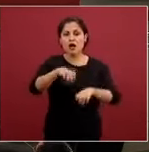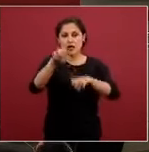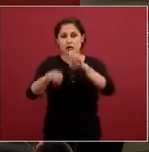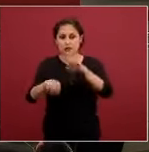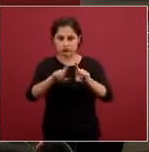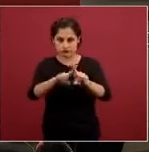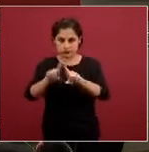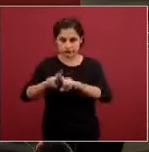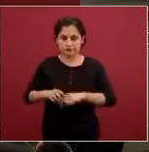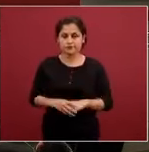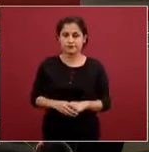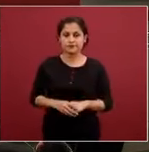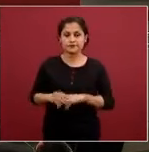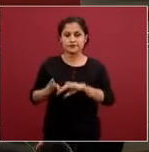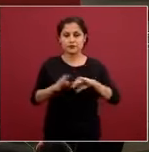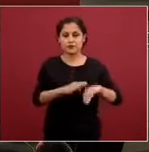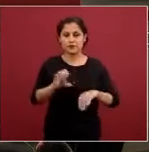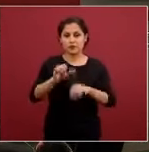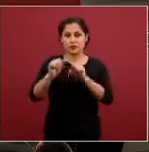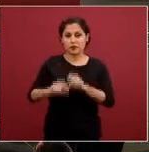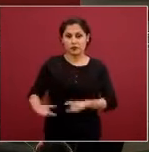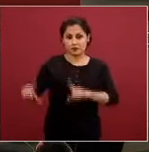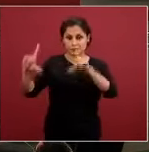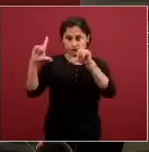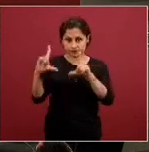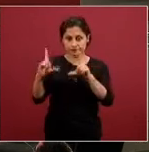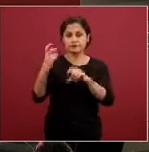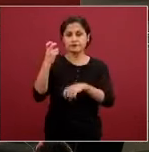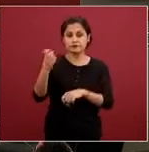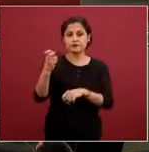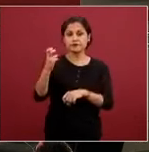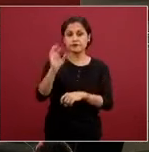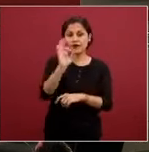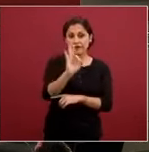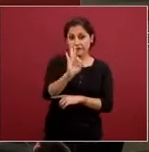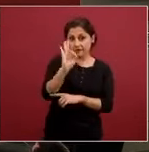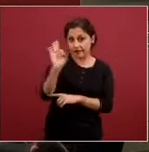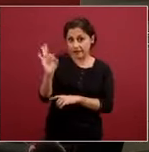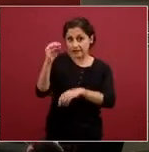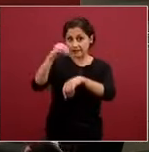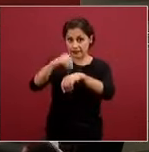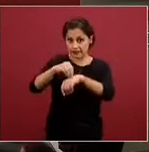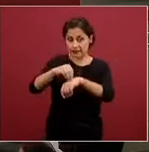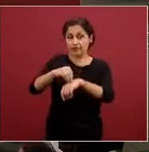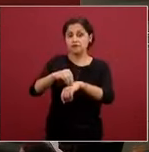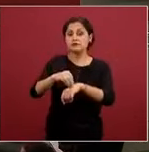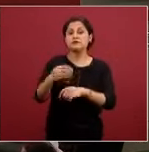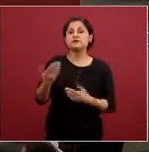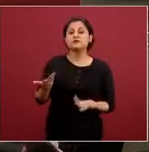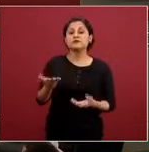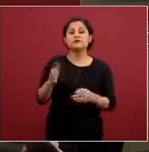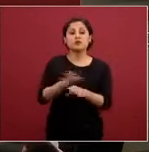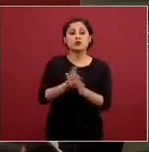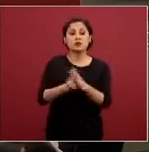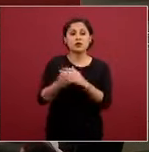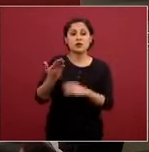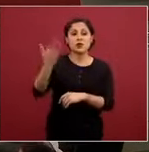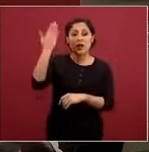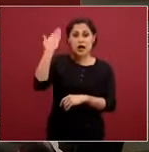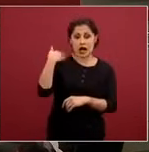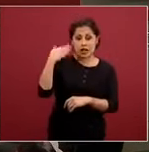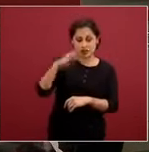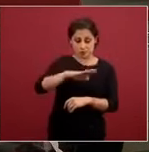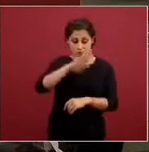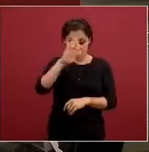Gracias. Aquí tenemos las defunciones distribuidas por fecha de ocurrencia, es decir, por la fecha en la que ocurrió la